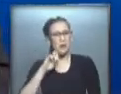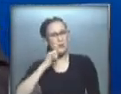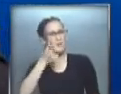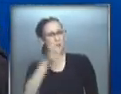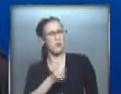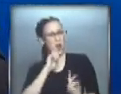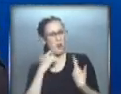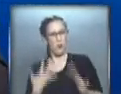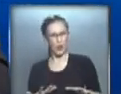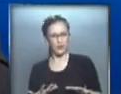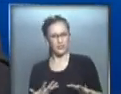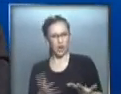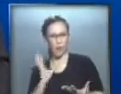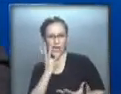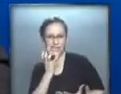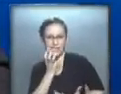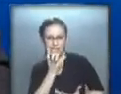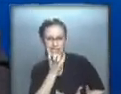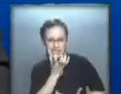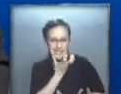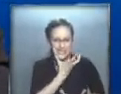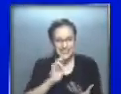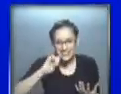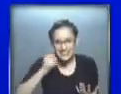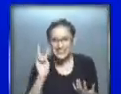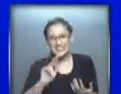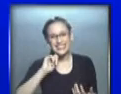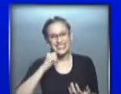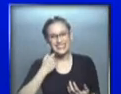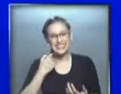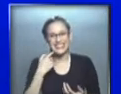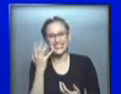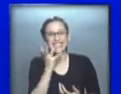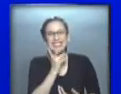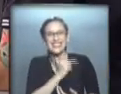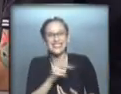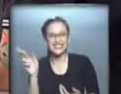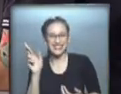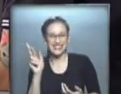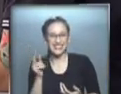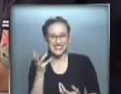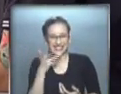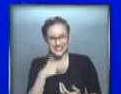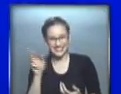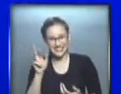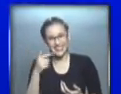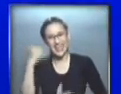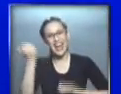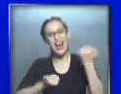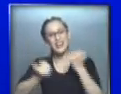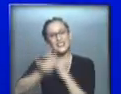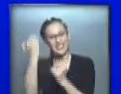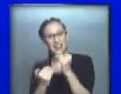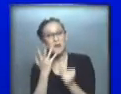de ahí en el auto como algo muy diciembre me gustaba la chica ferreras estirada y abajo dorado tiene algo tiene un